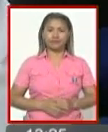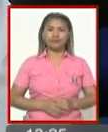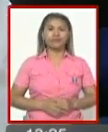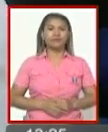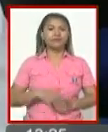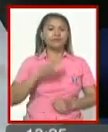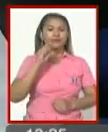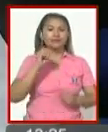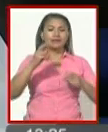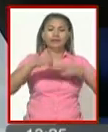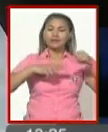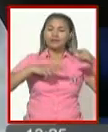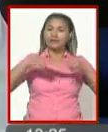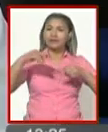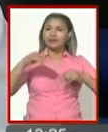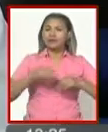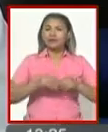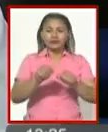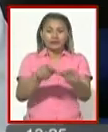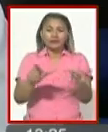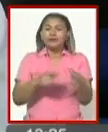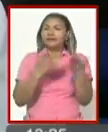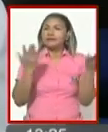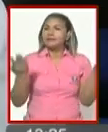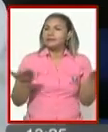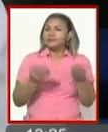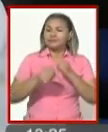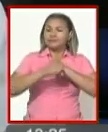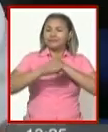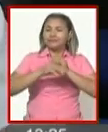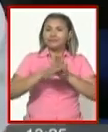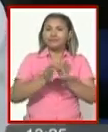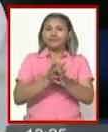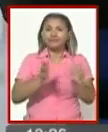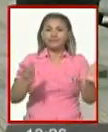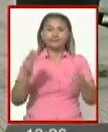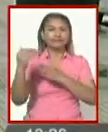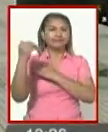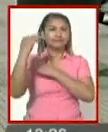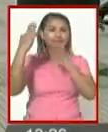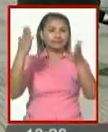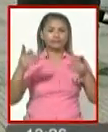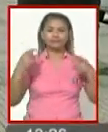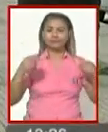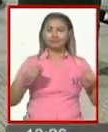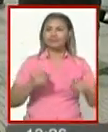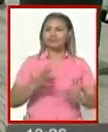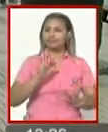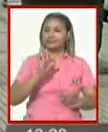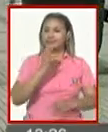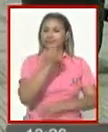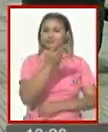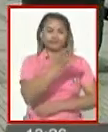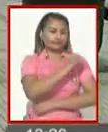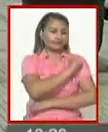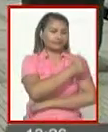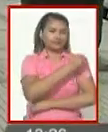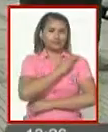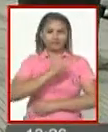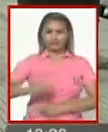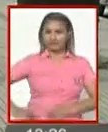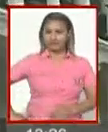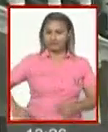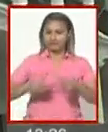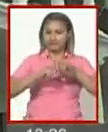parques, en lugares donde obviamente es público, es de todos los cruceños. Intentamos tener la versión de alguna autoridad